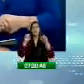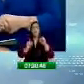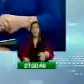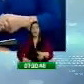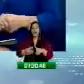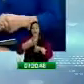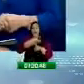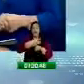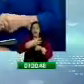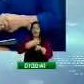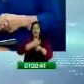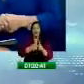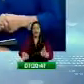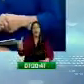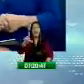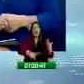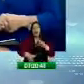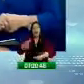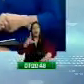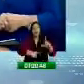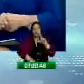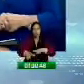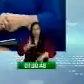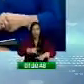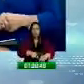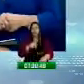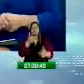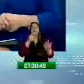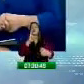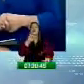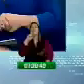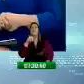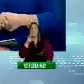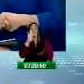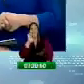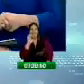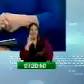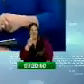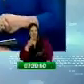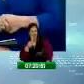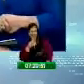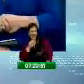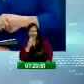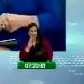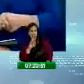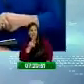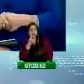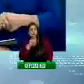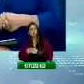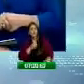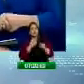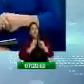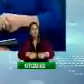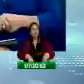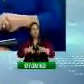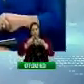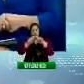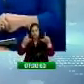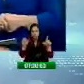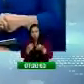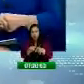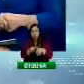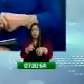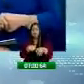la cita porque ellos también están dando el servicio a domicilio. Toman la muestra a domicilio y se les